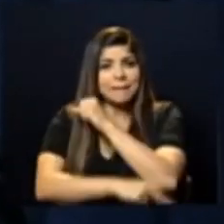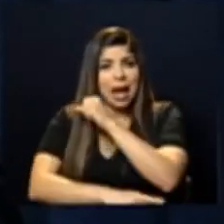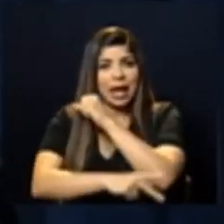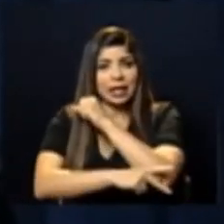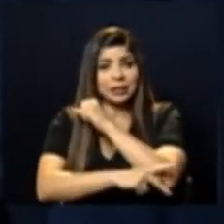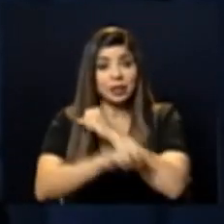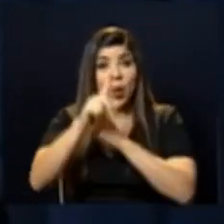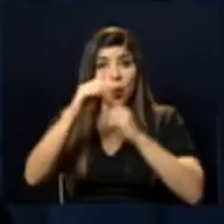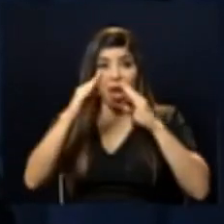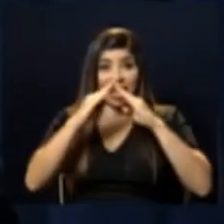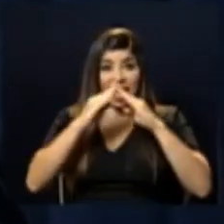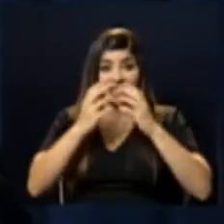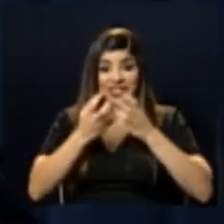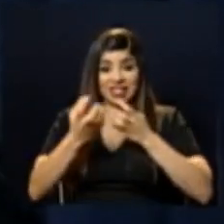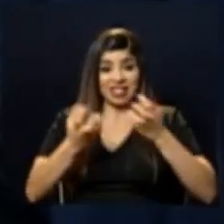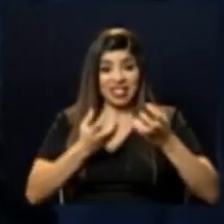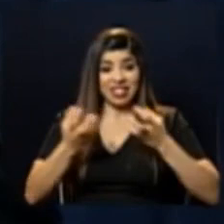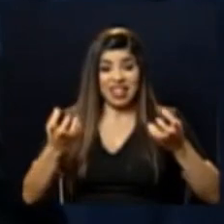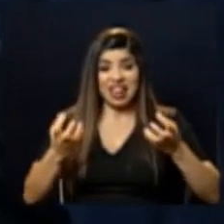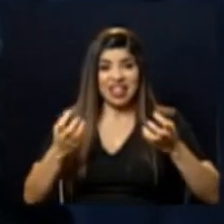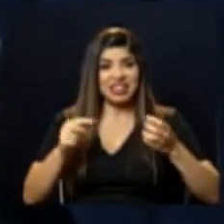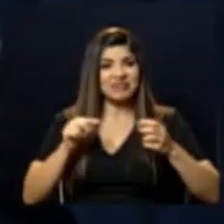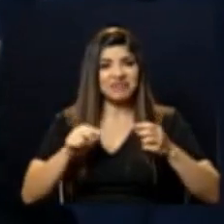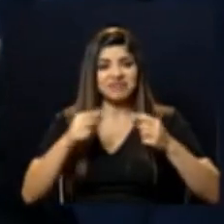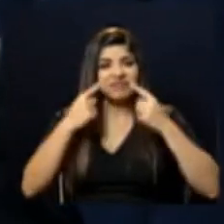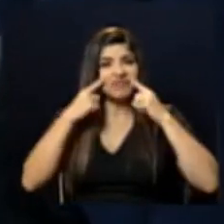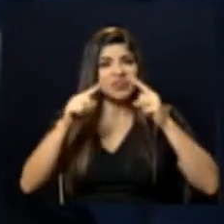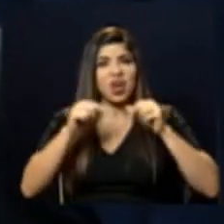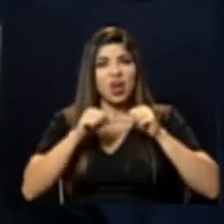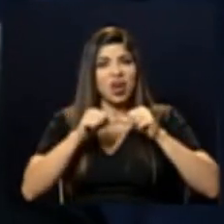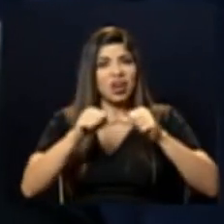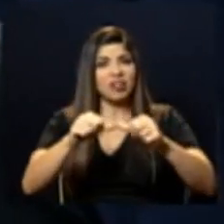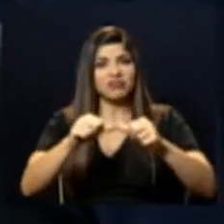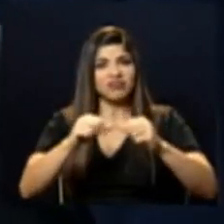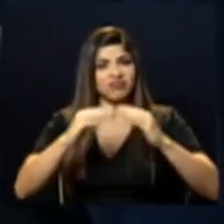Una casa dividida no permanecerá en pie.